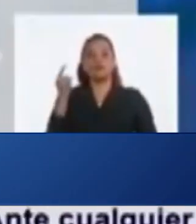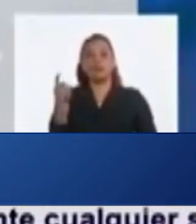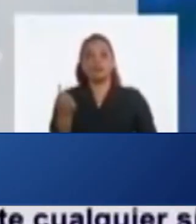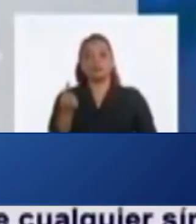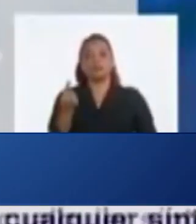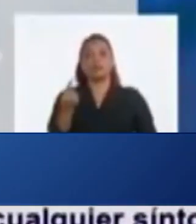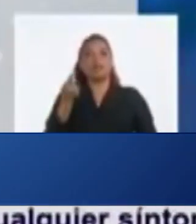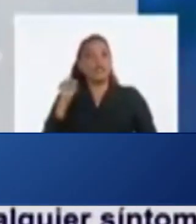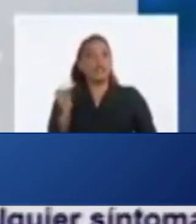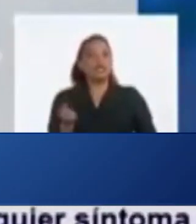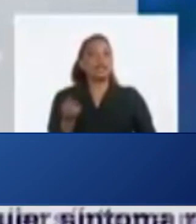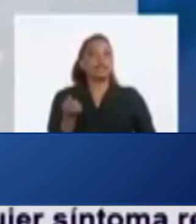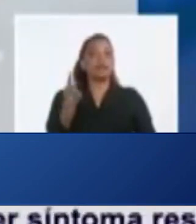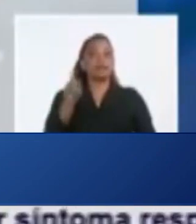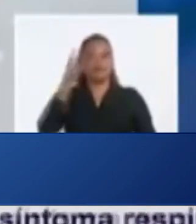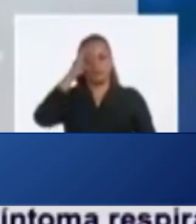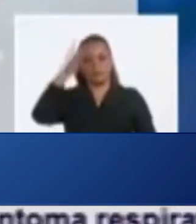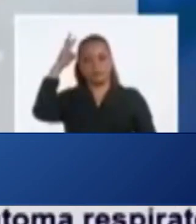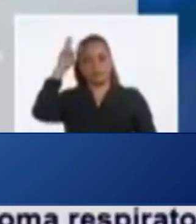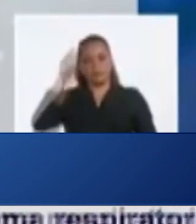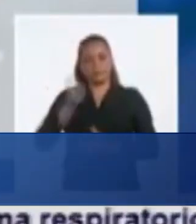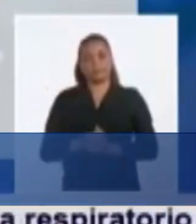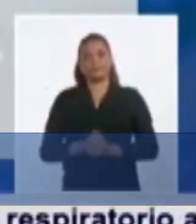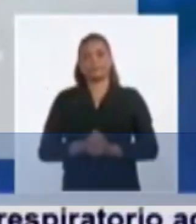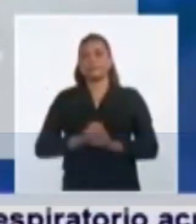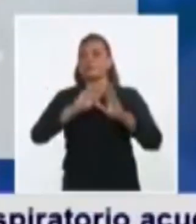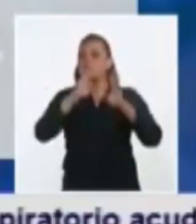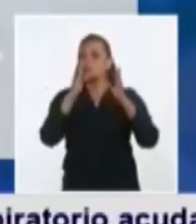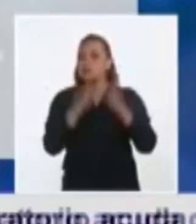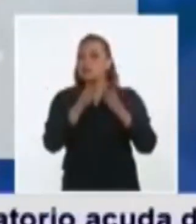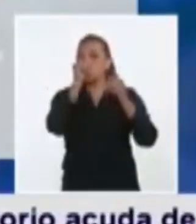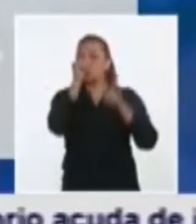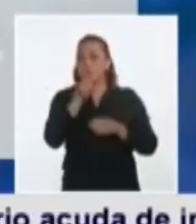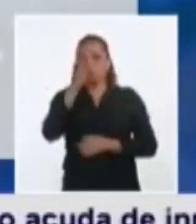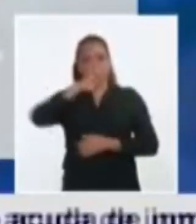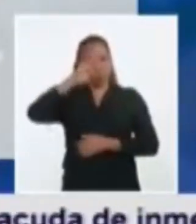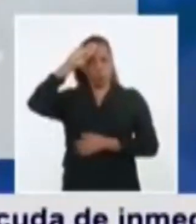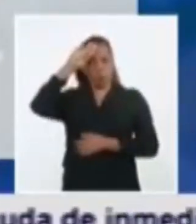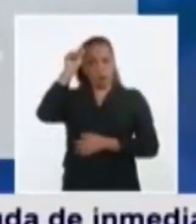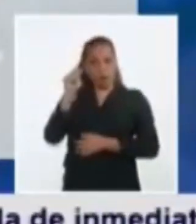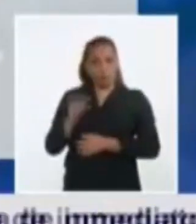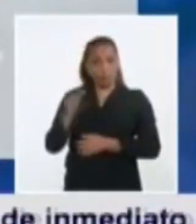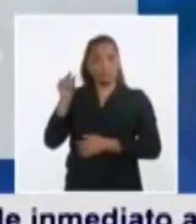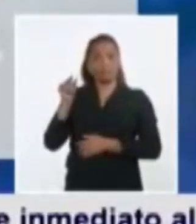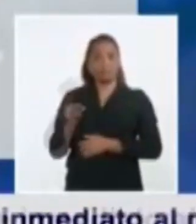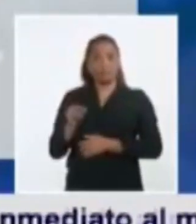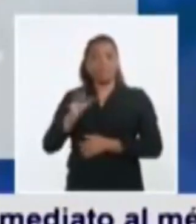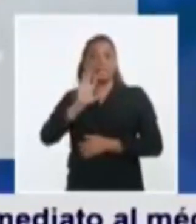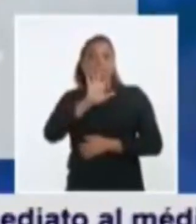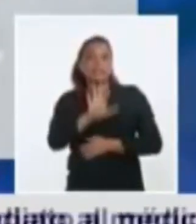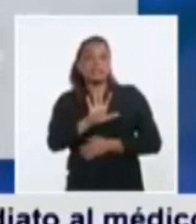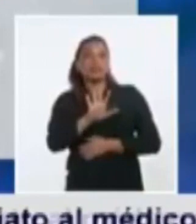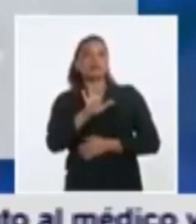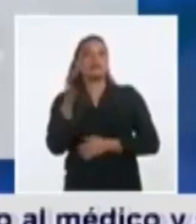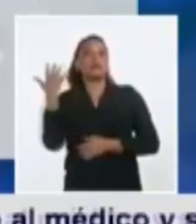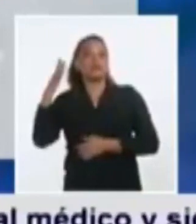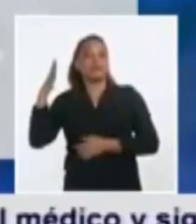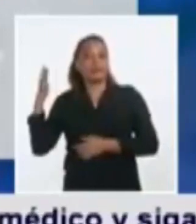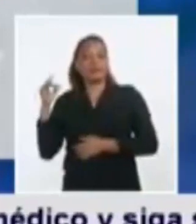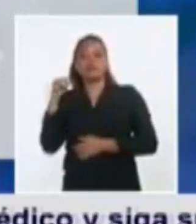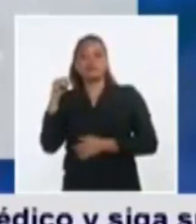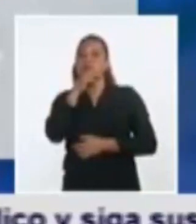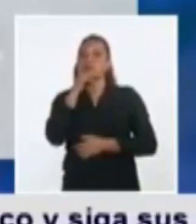Rusia, 1 de Venezuela, 1 de México. Casi la totalidad de los nuevos